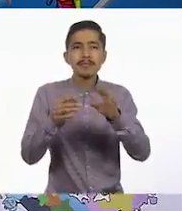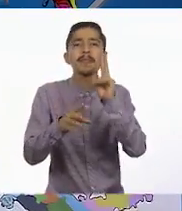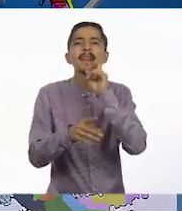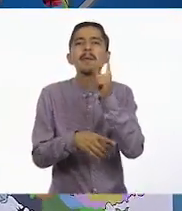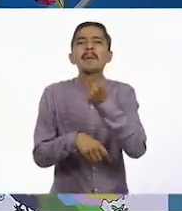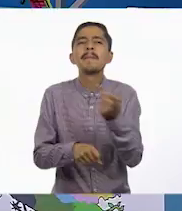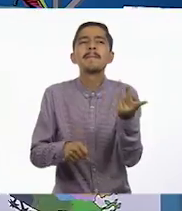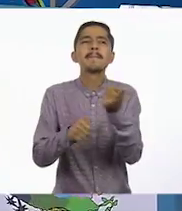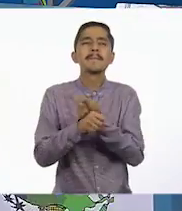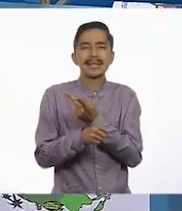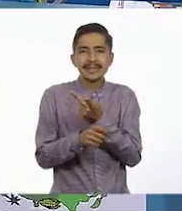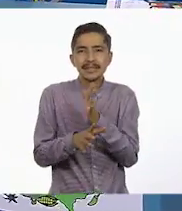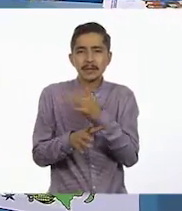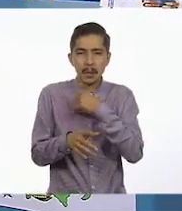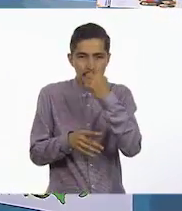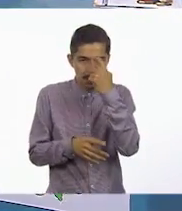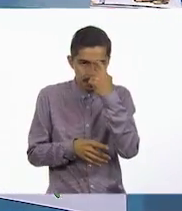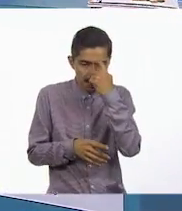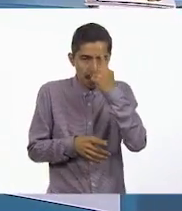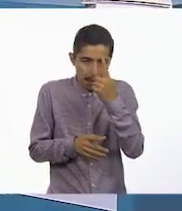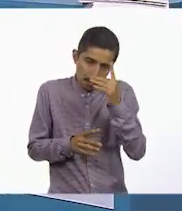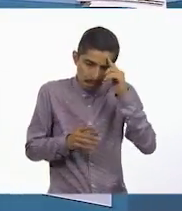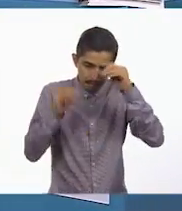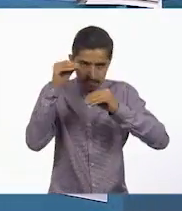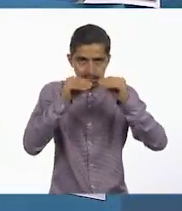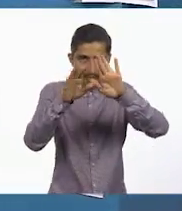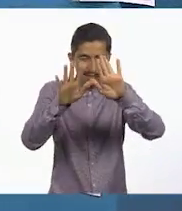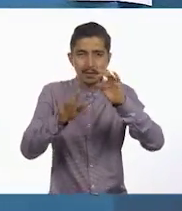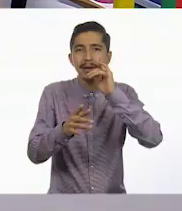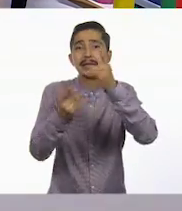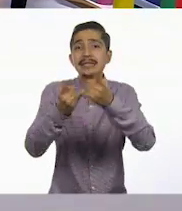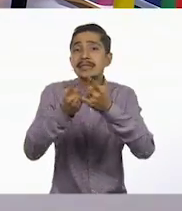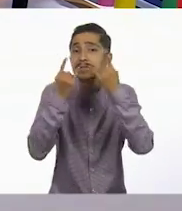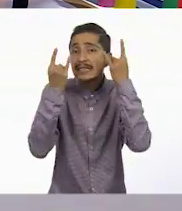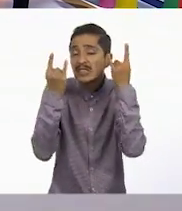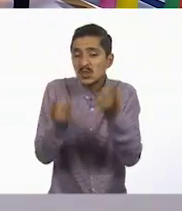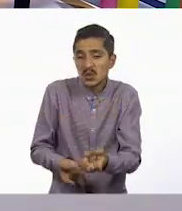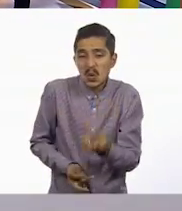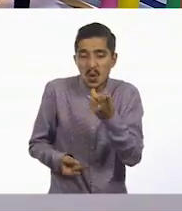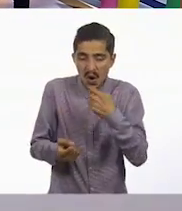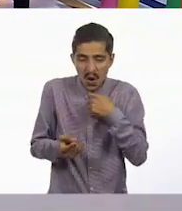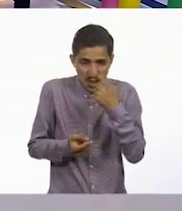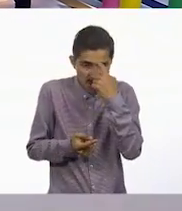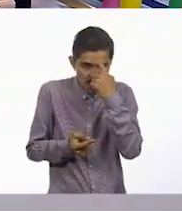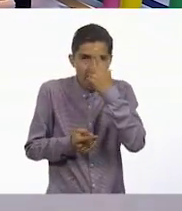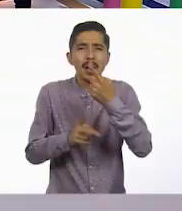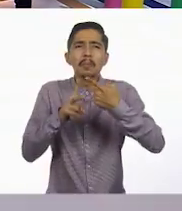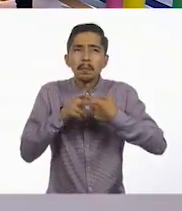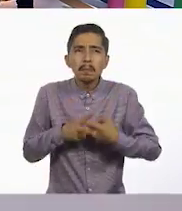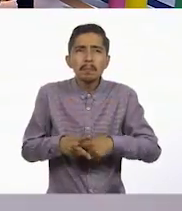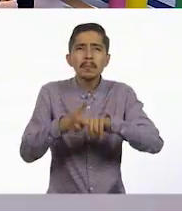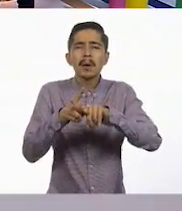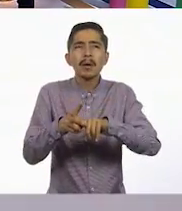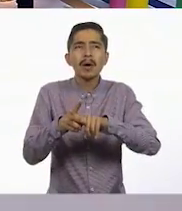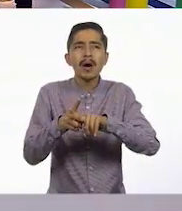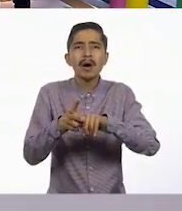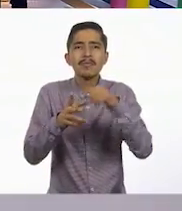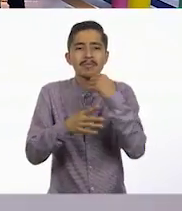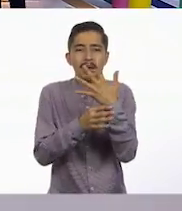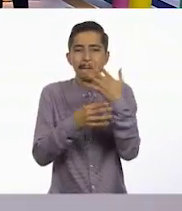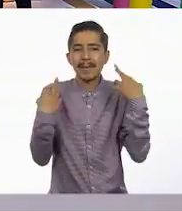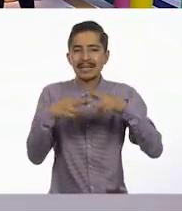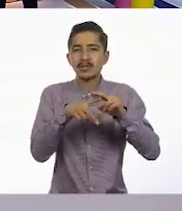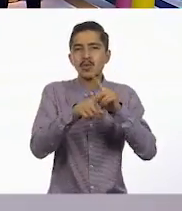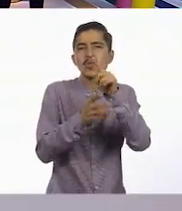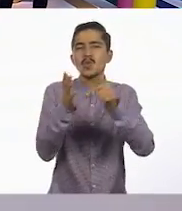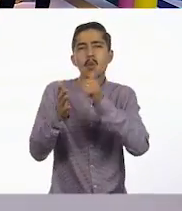ocurre porque estará siendo inventada en tiempo real. Esta historia, esta leyenda, se me ocurre que comience, como dijo el profesor, en